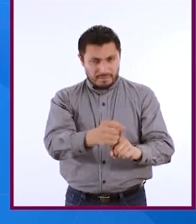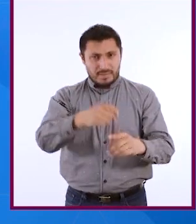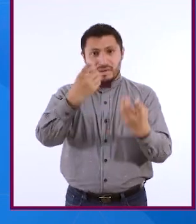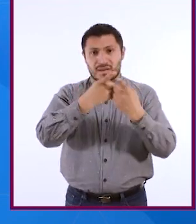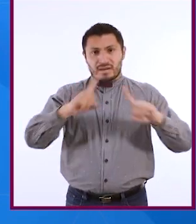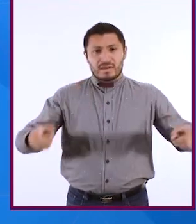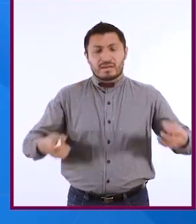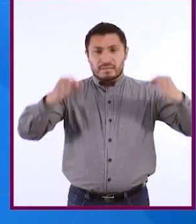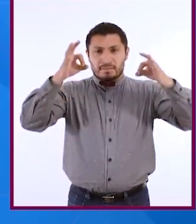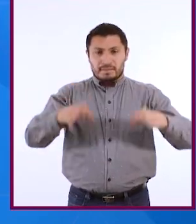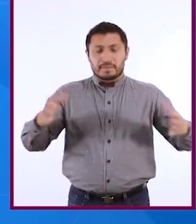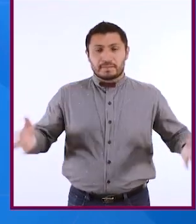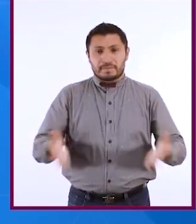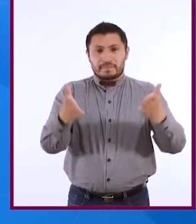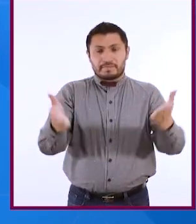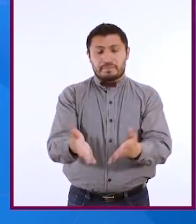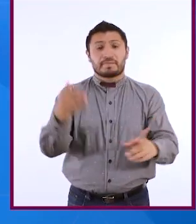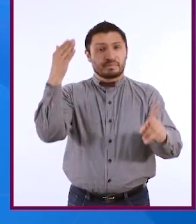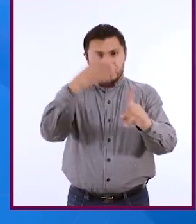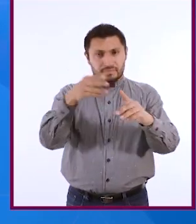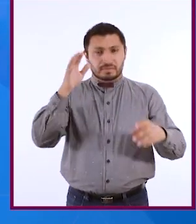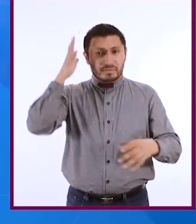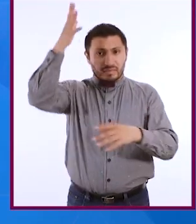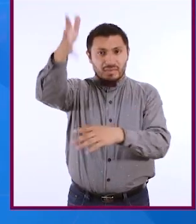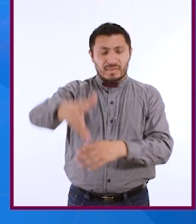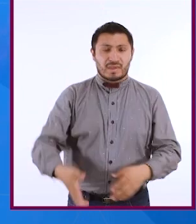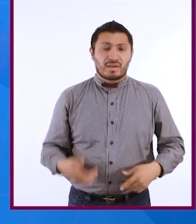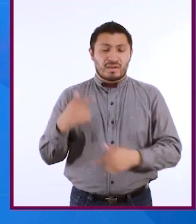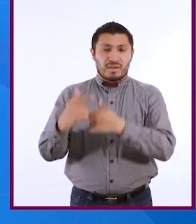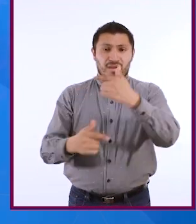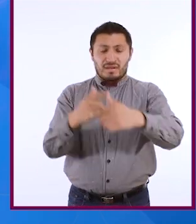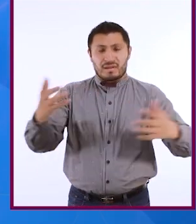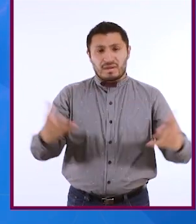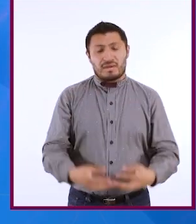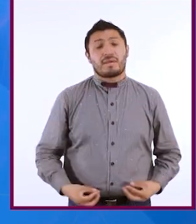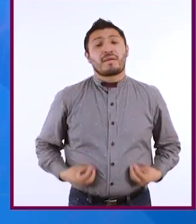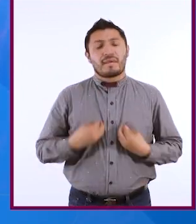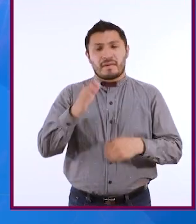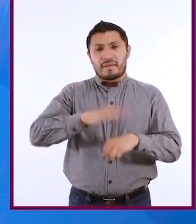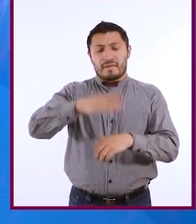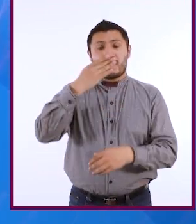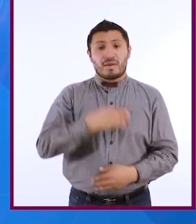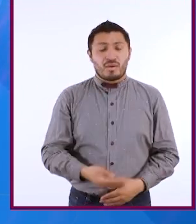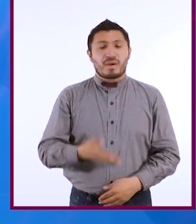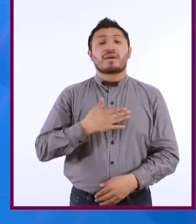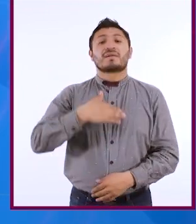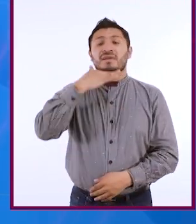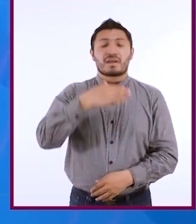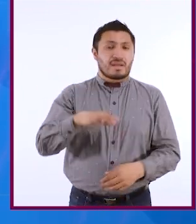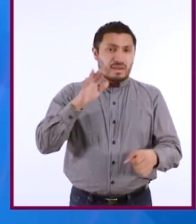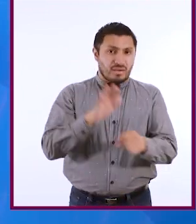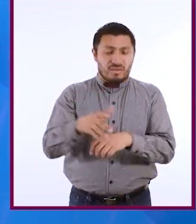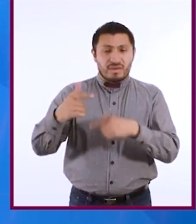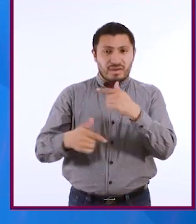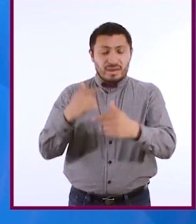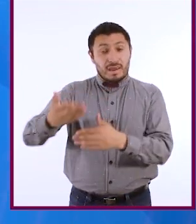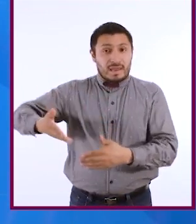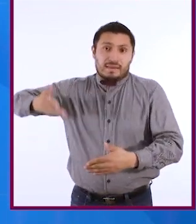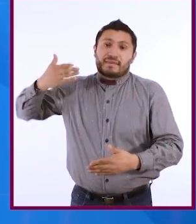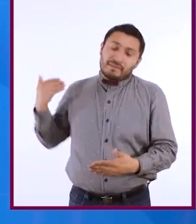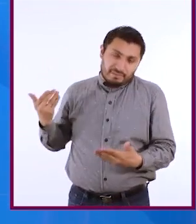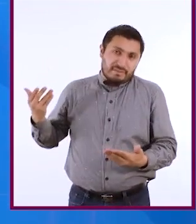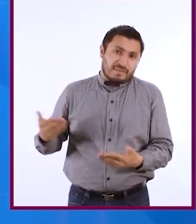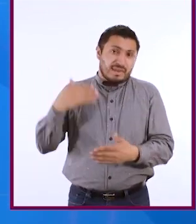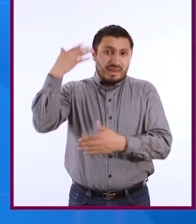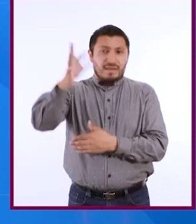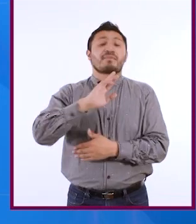de desarrollo sostenible, con el fin de que las futuras generaciones puedan llevar vidas más justas y dignas que las generaciones anteriores.